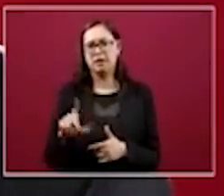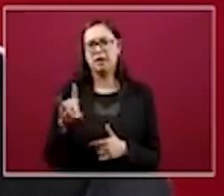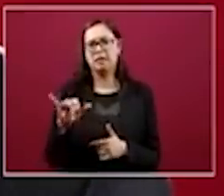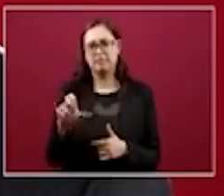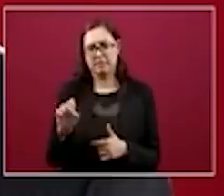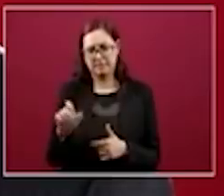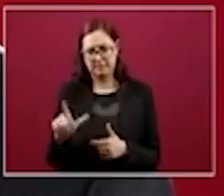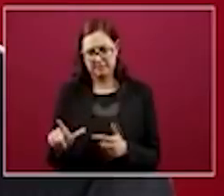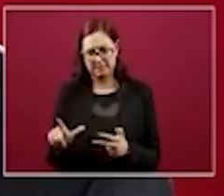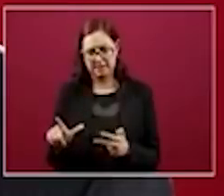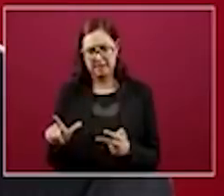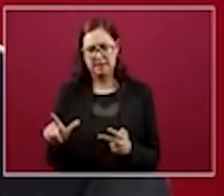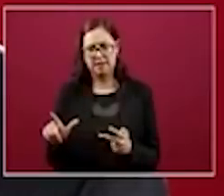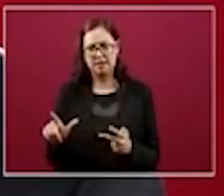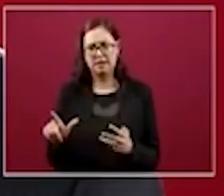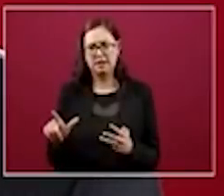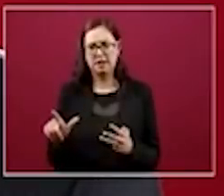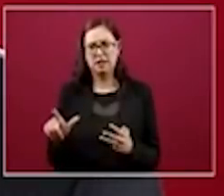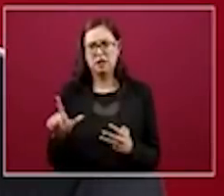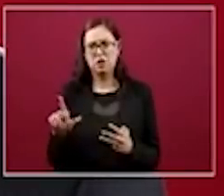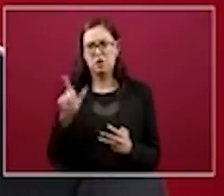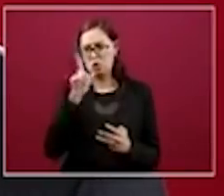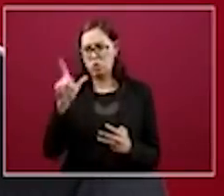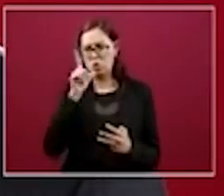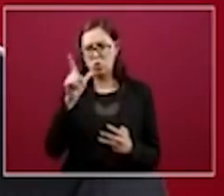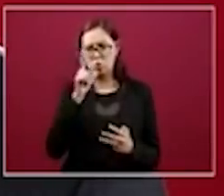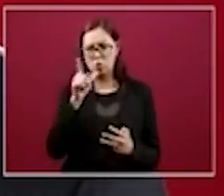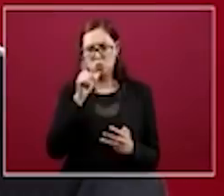el diésel, la luz,